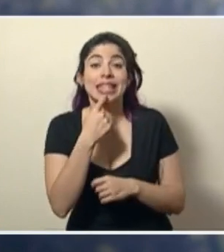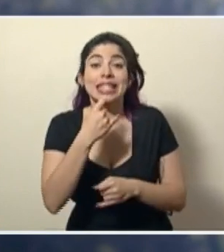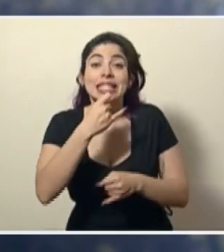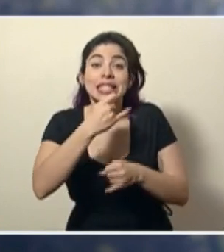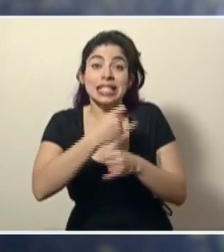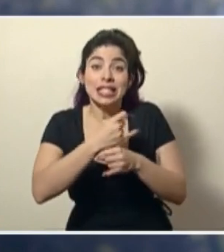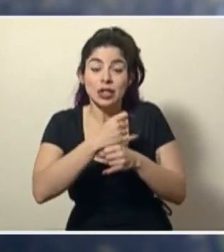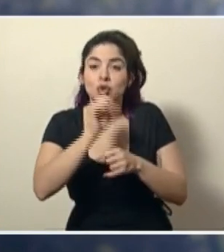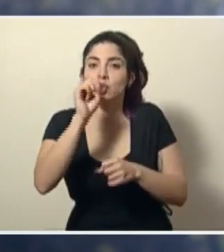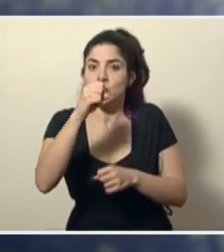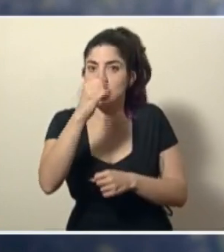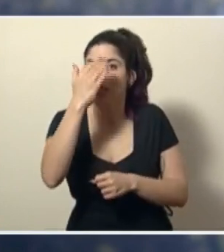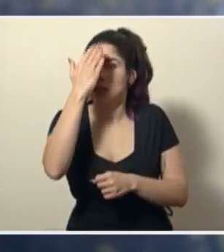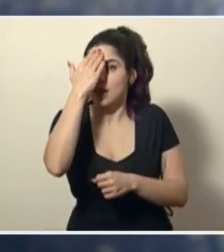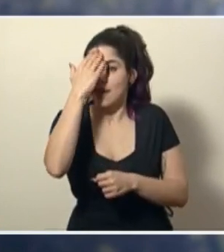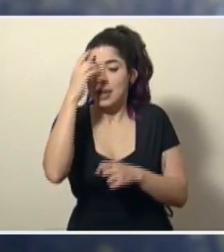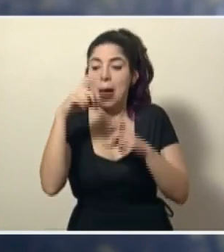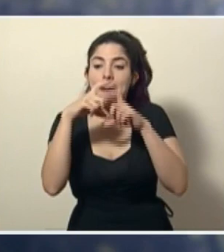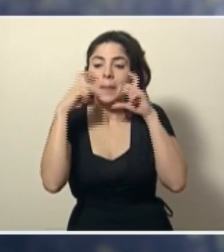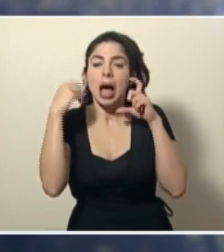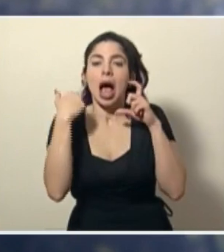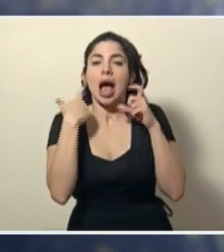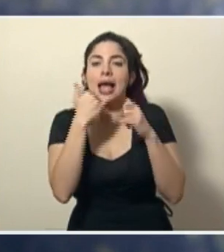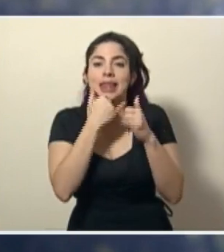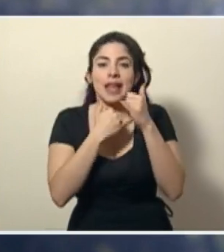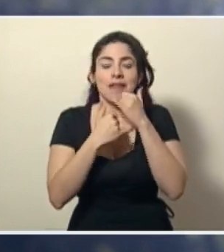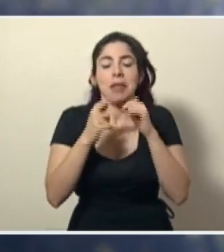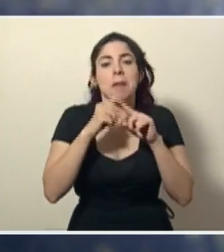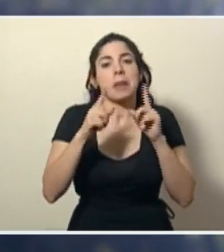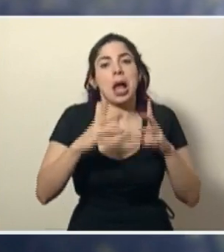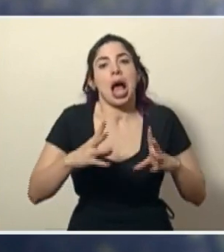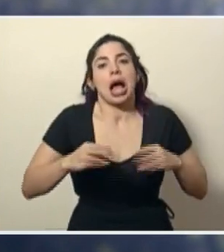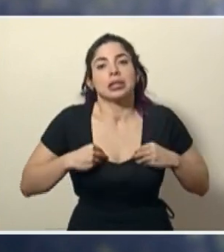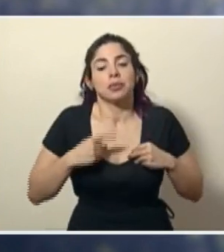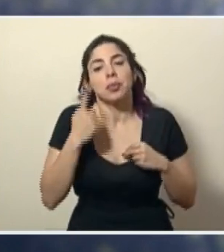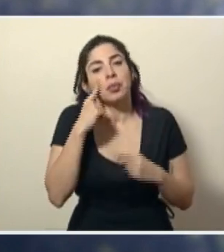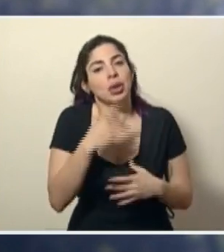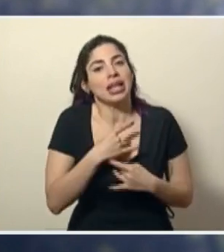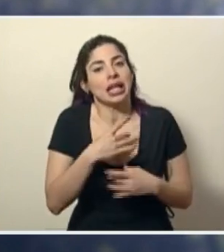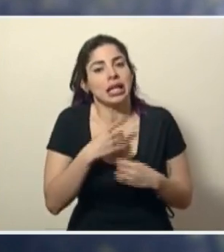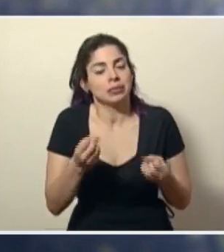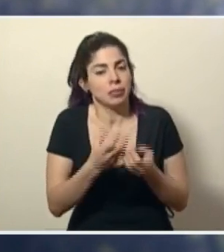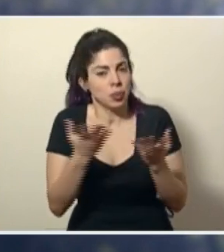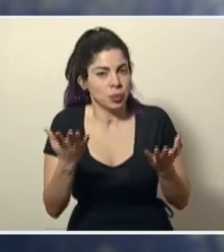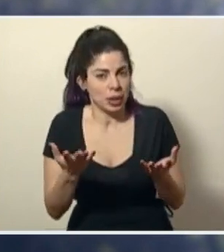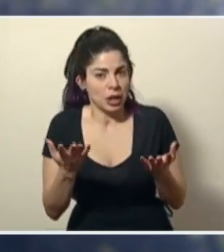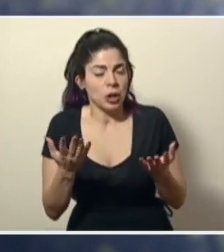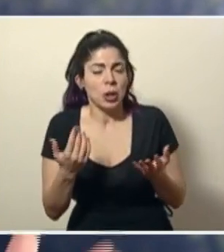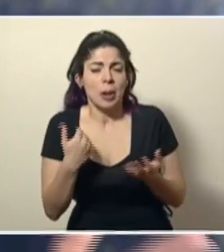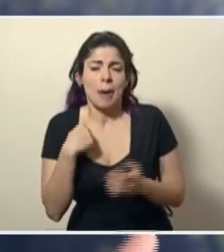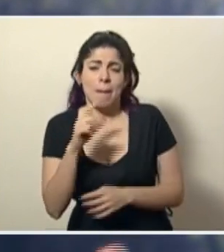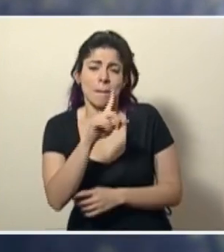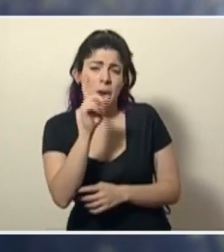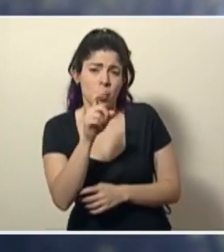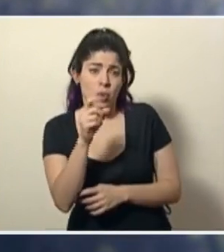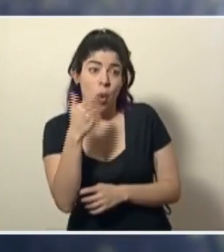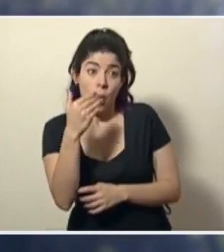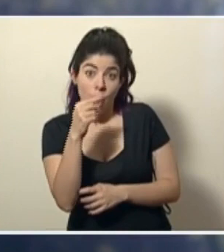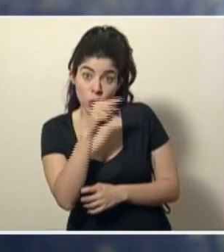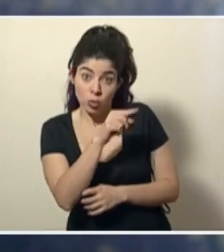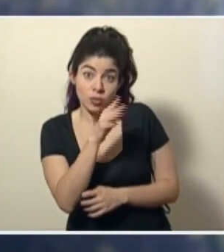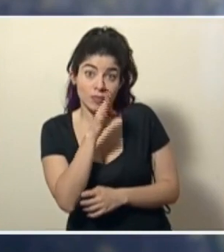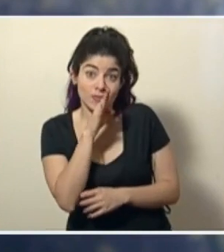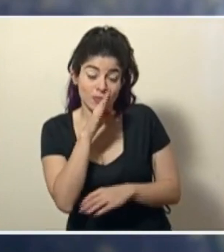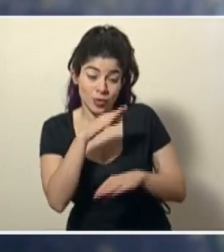institución sí conocía de defectos de estas mascarillas y las aceptó por interés público. Mi pregunta es, cuando usted se refirió